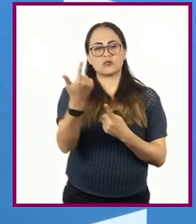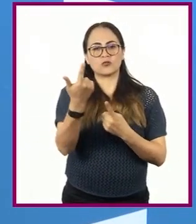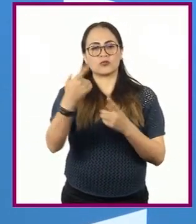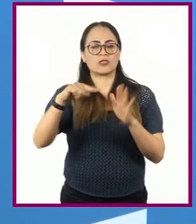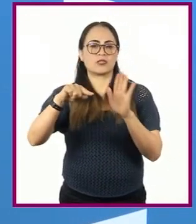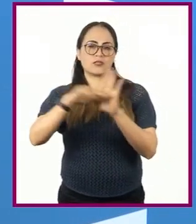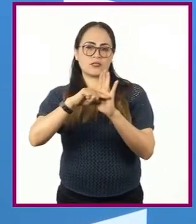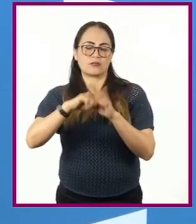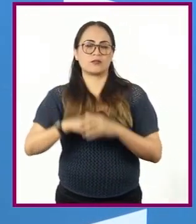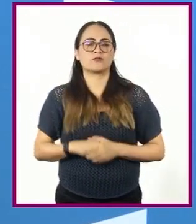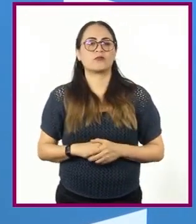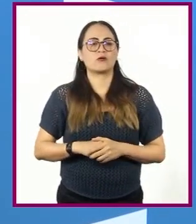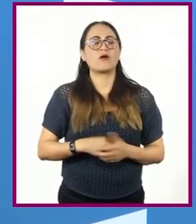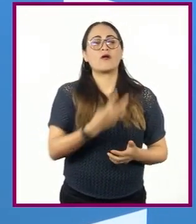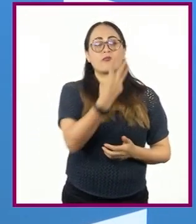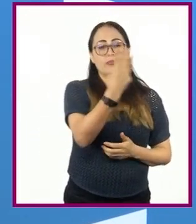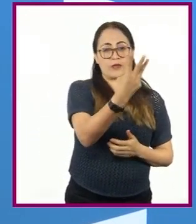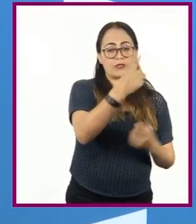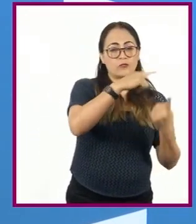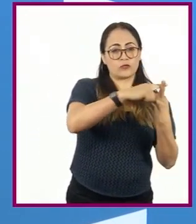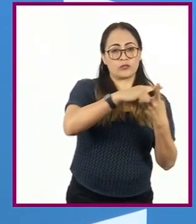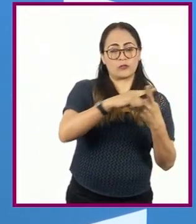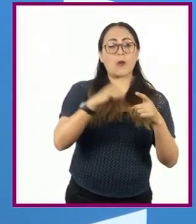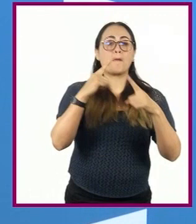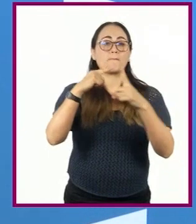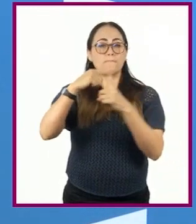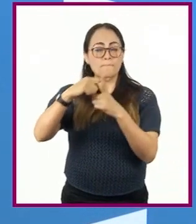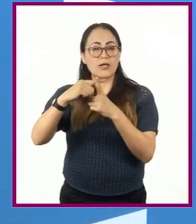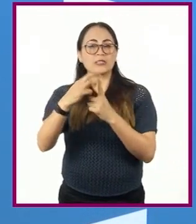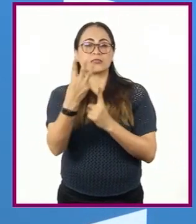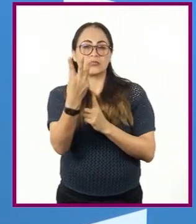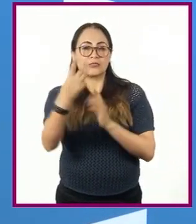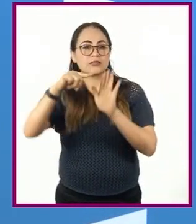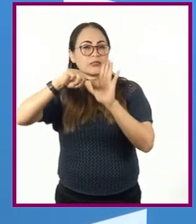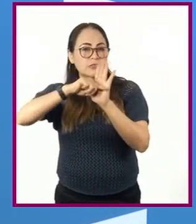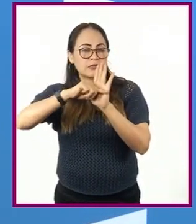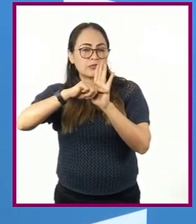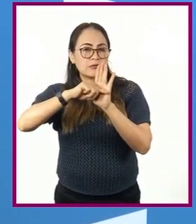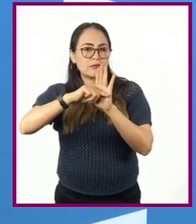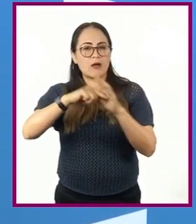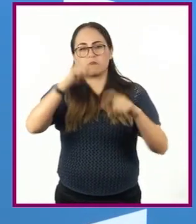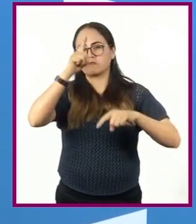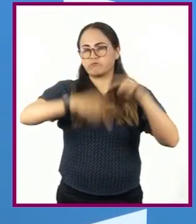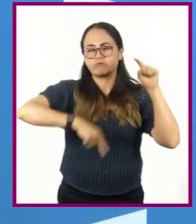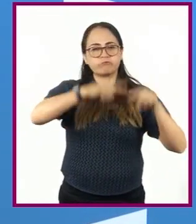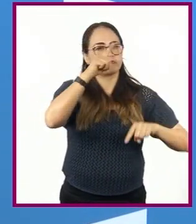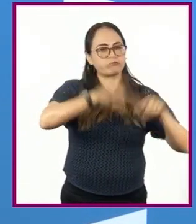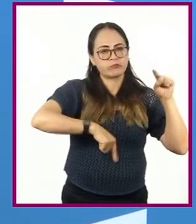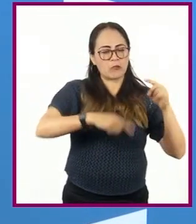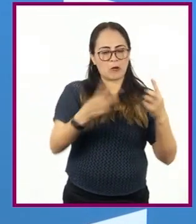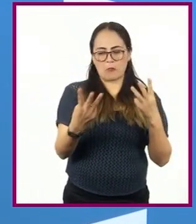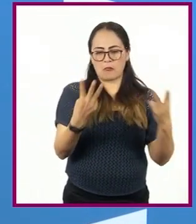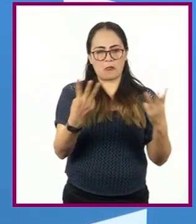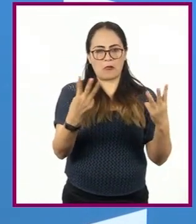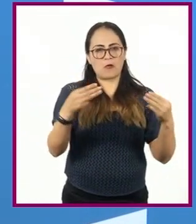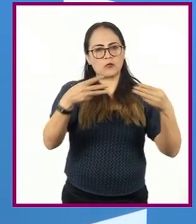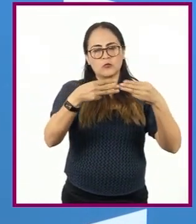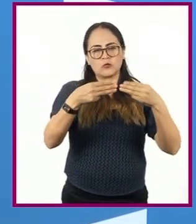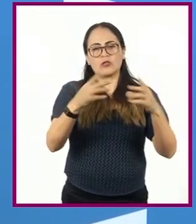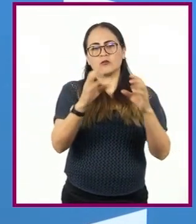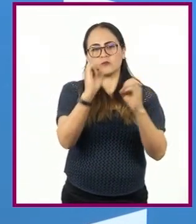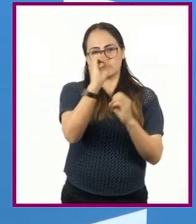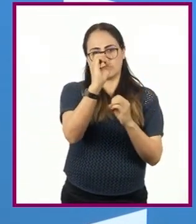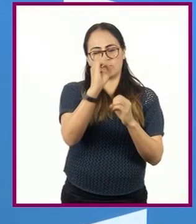esta forma, 3 positivo más 3 negativo se anulan porque la suma de simétricos es igual a 0.